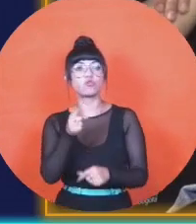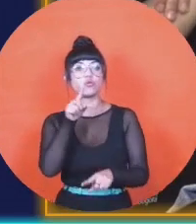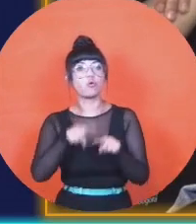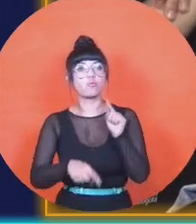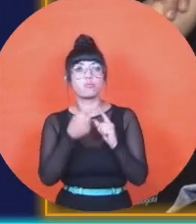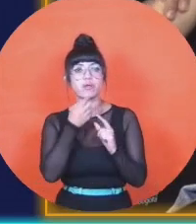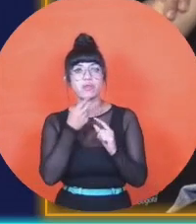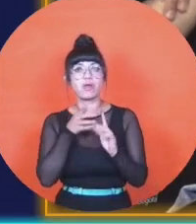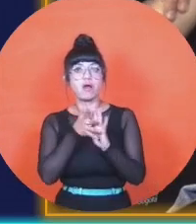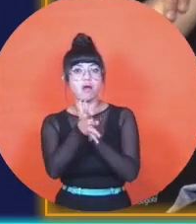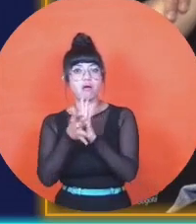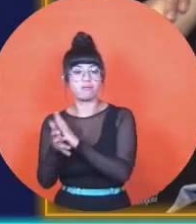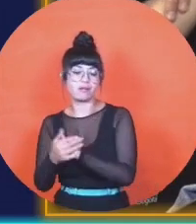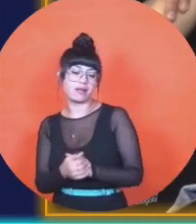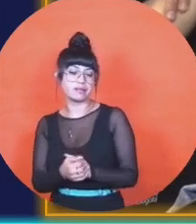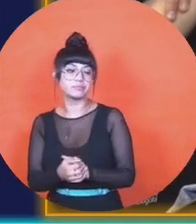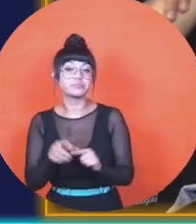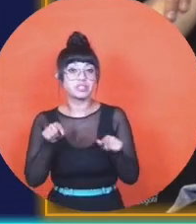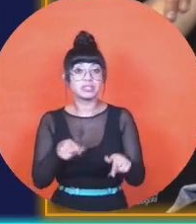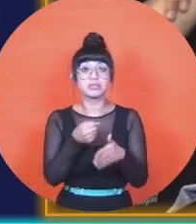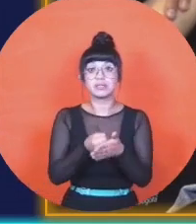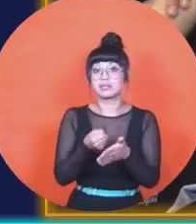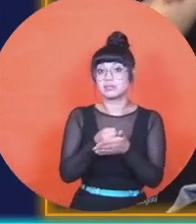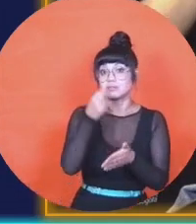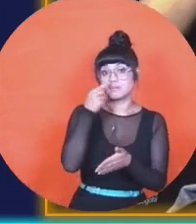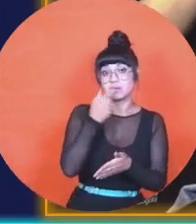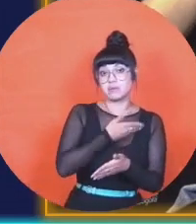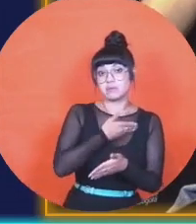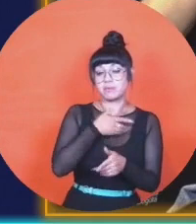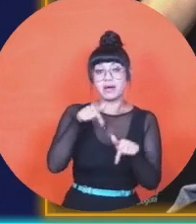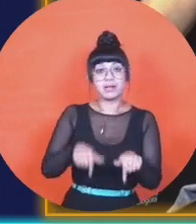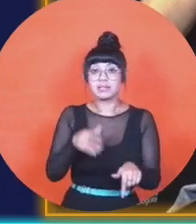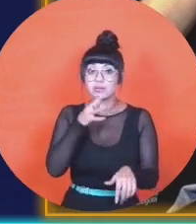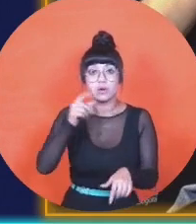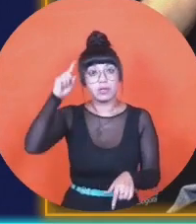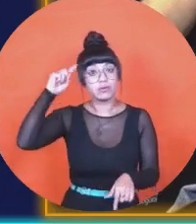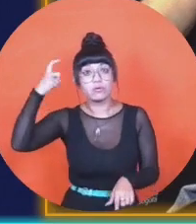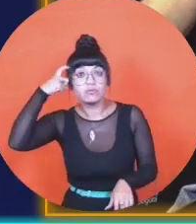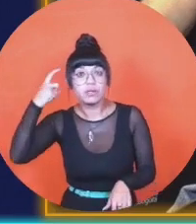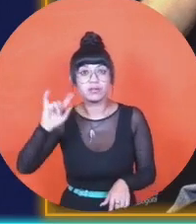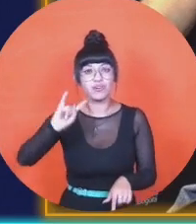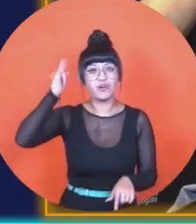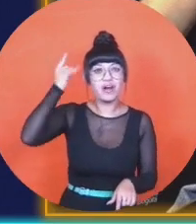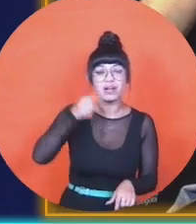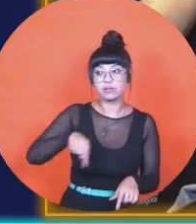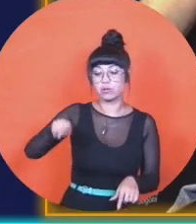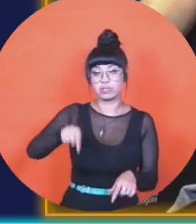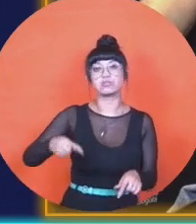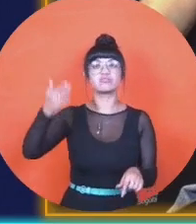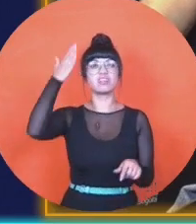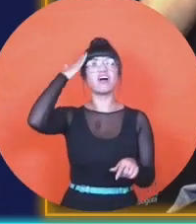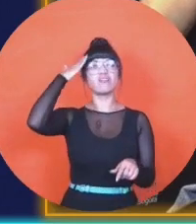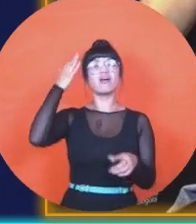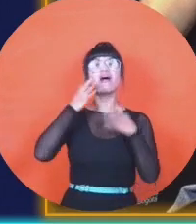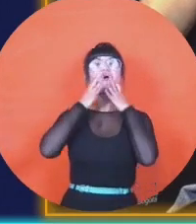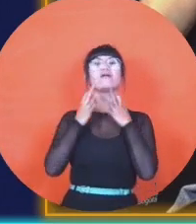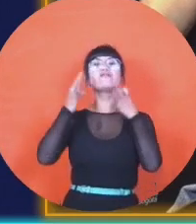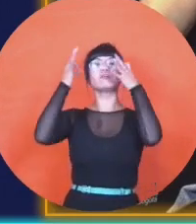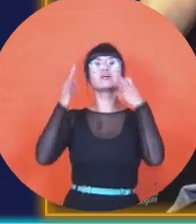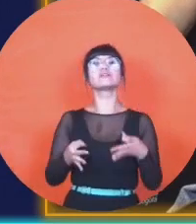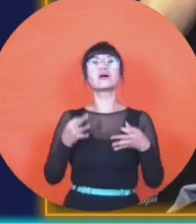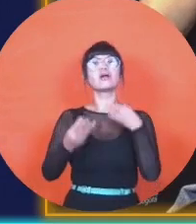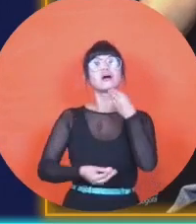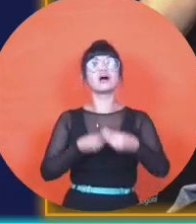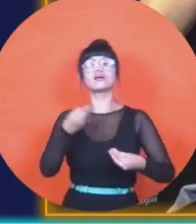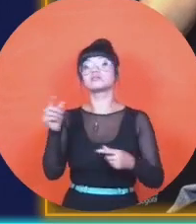de nosotros. Lo que pasa es que aquí no hay quien, el gobierno ni nadie tiene la verdad. No